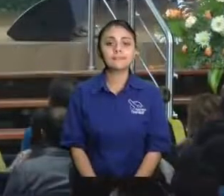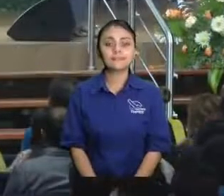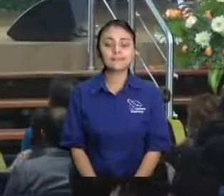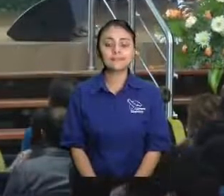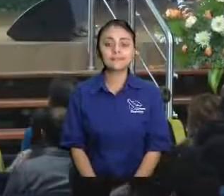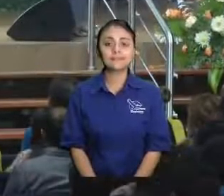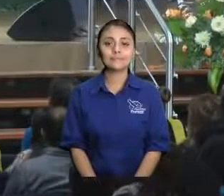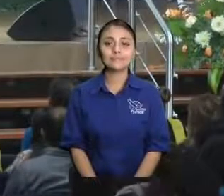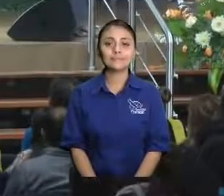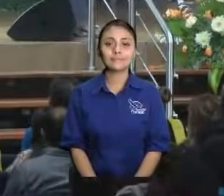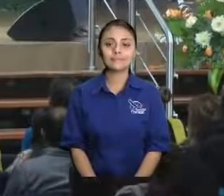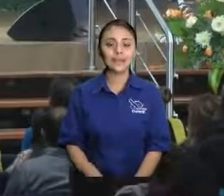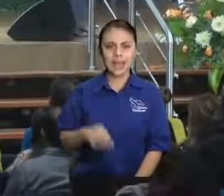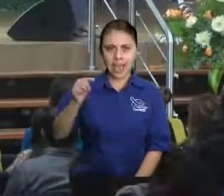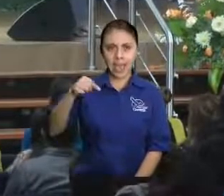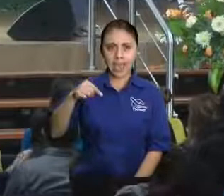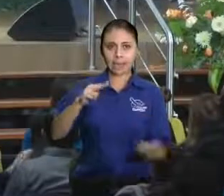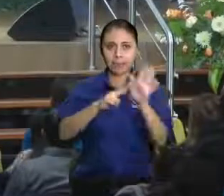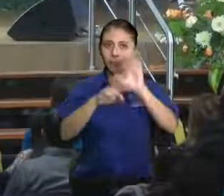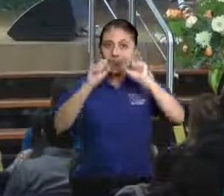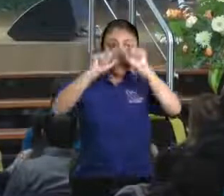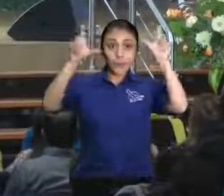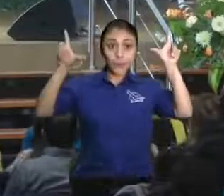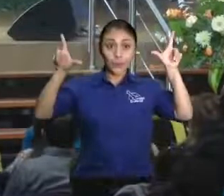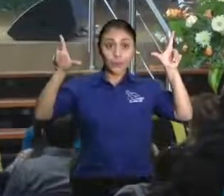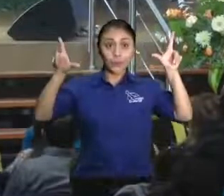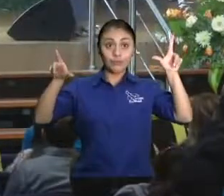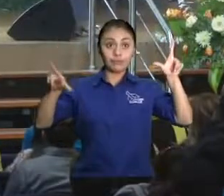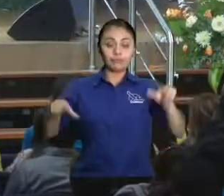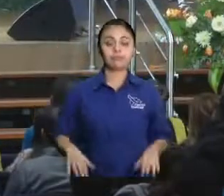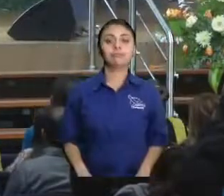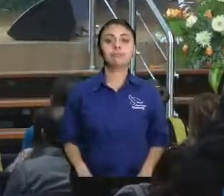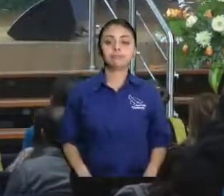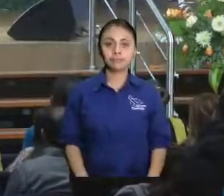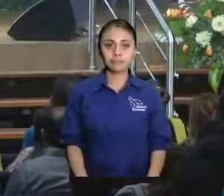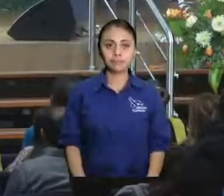Este es tremendo, mire usted. Este es peor.